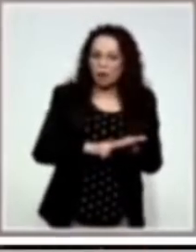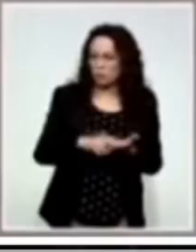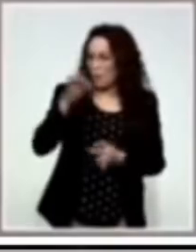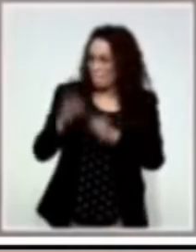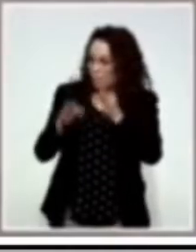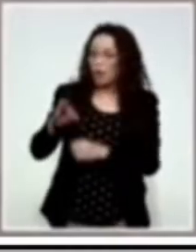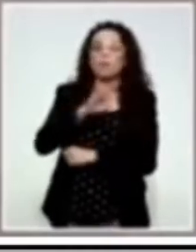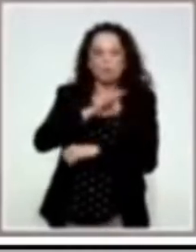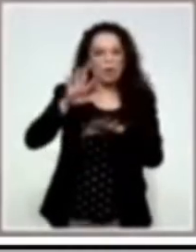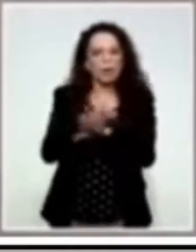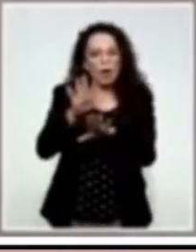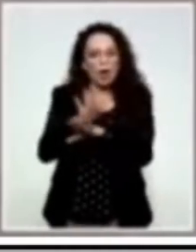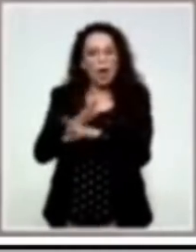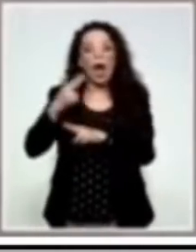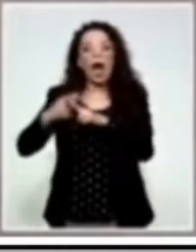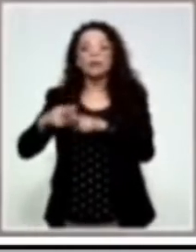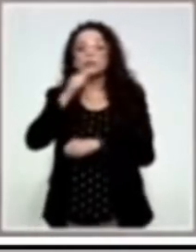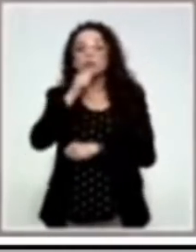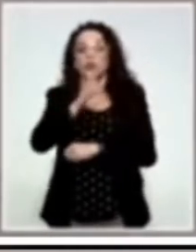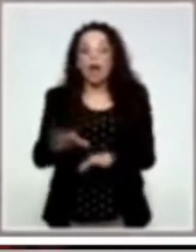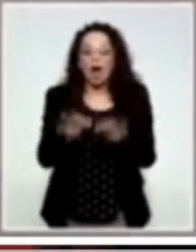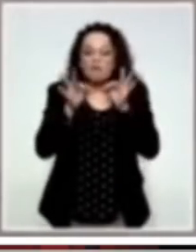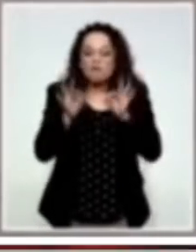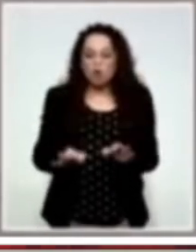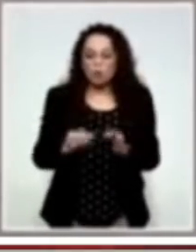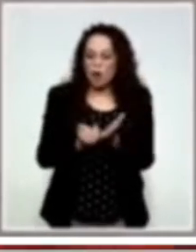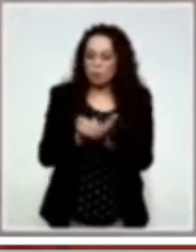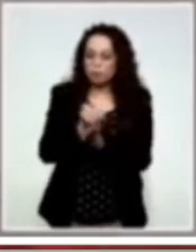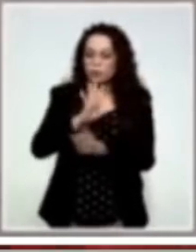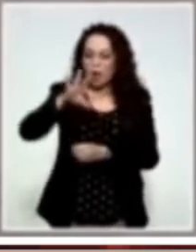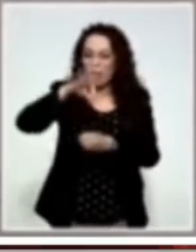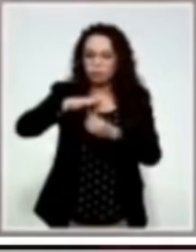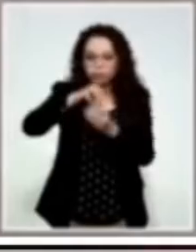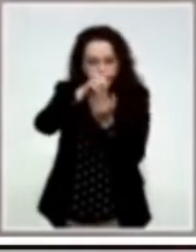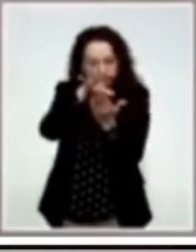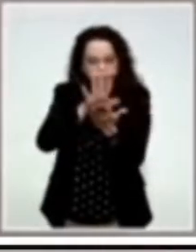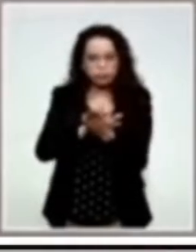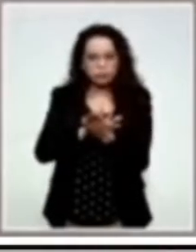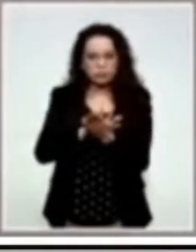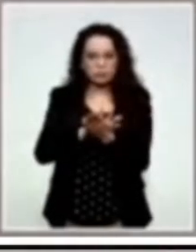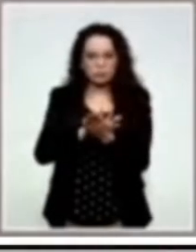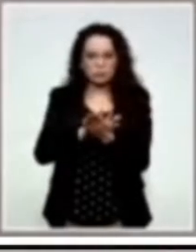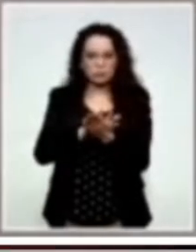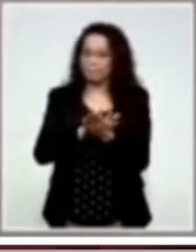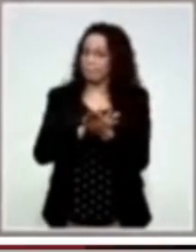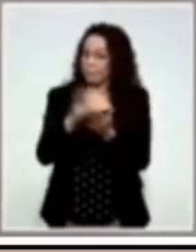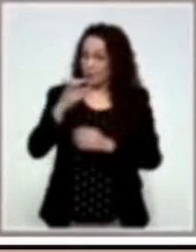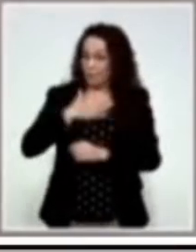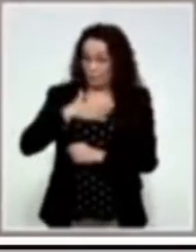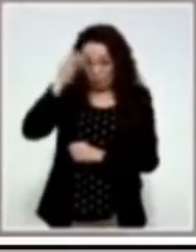que no haya la declaratoria formal de que el asunto ha sido votado. Entonces yo creo que el voto es